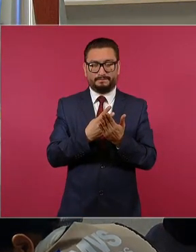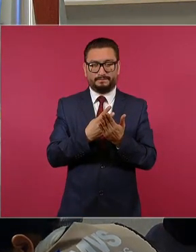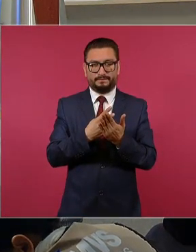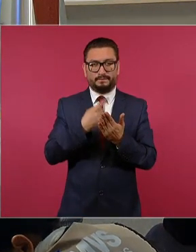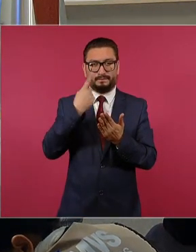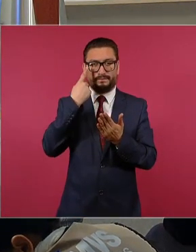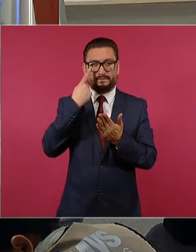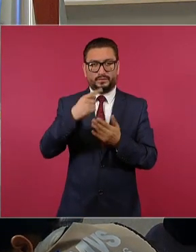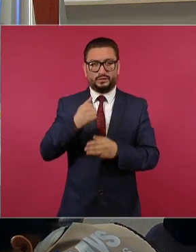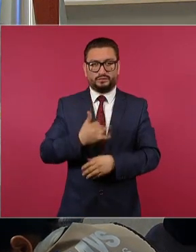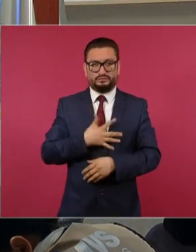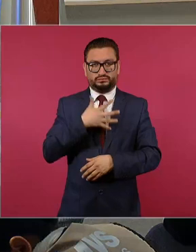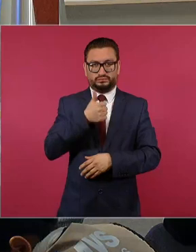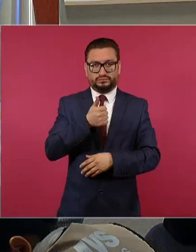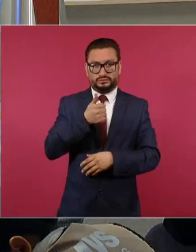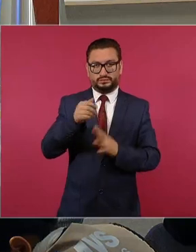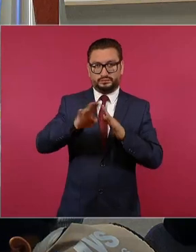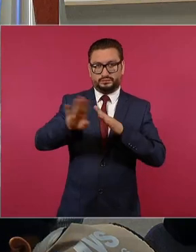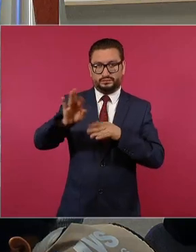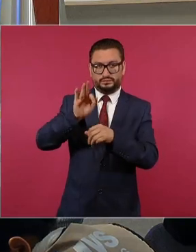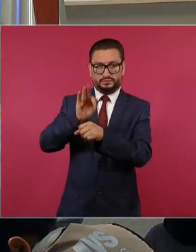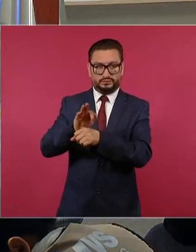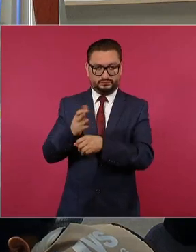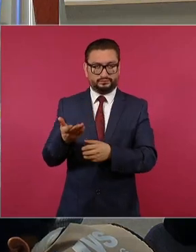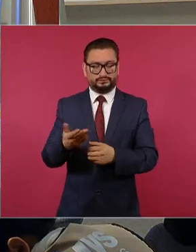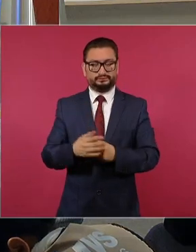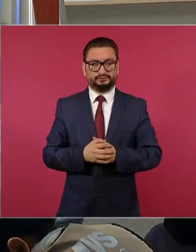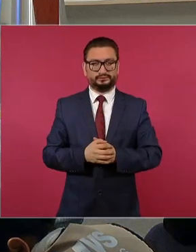de bienestar para migrantes.